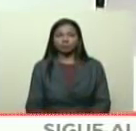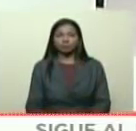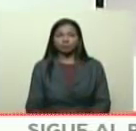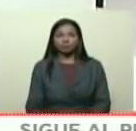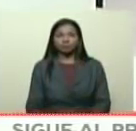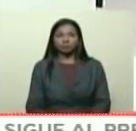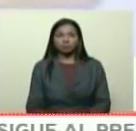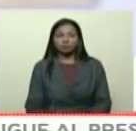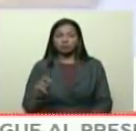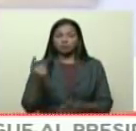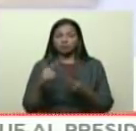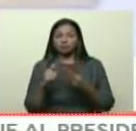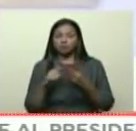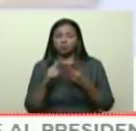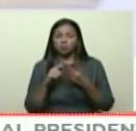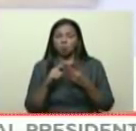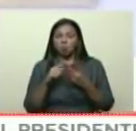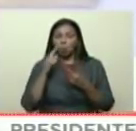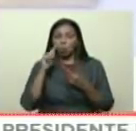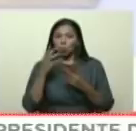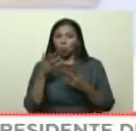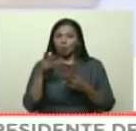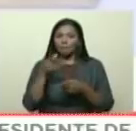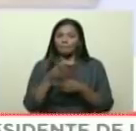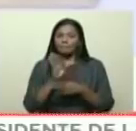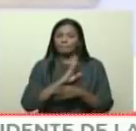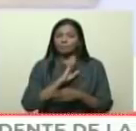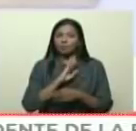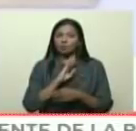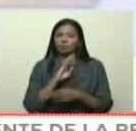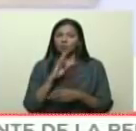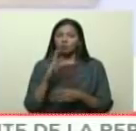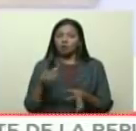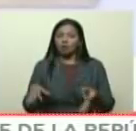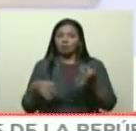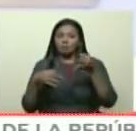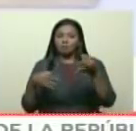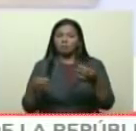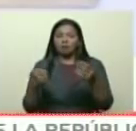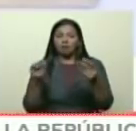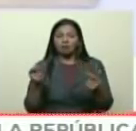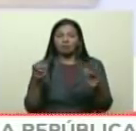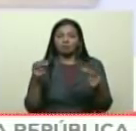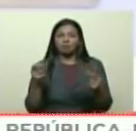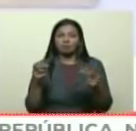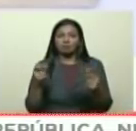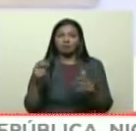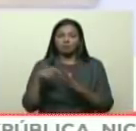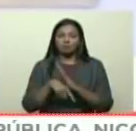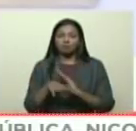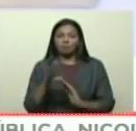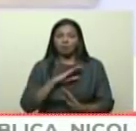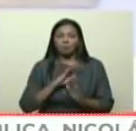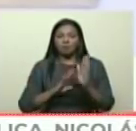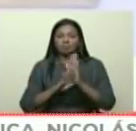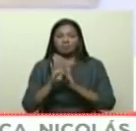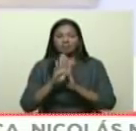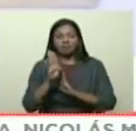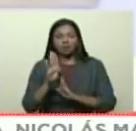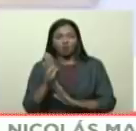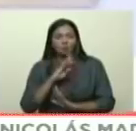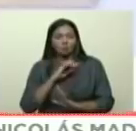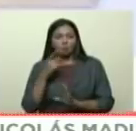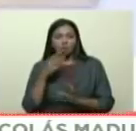En segundo lugar, y correspondiente con esto, se propone la activación de un fondo para el desarrollo y